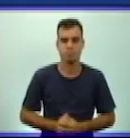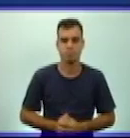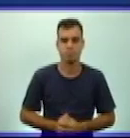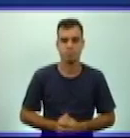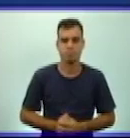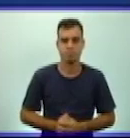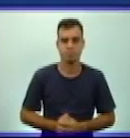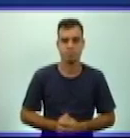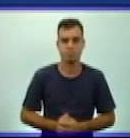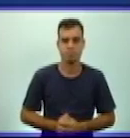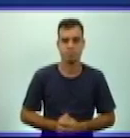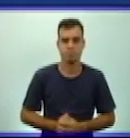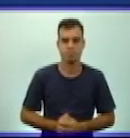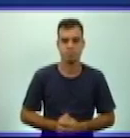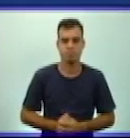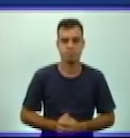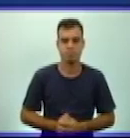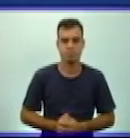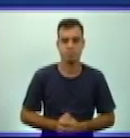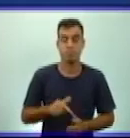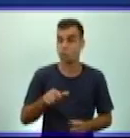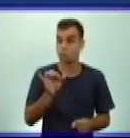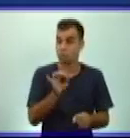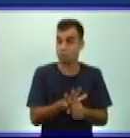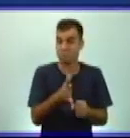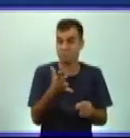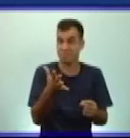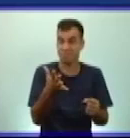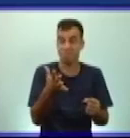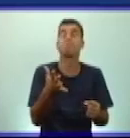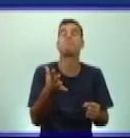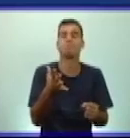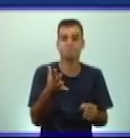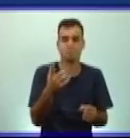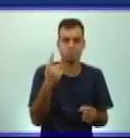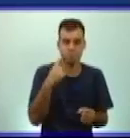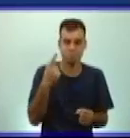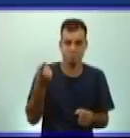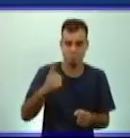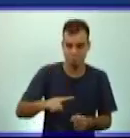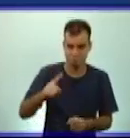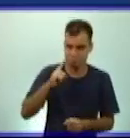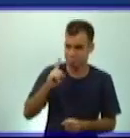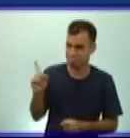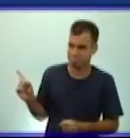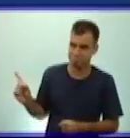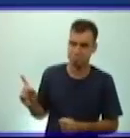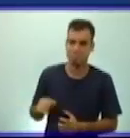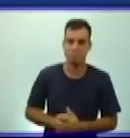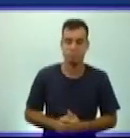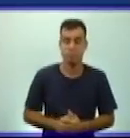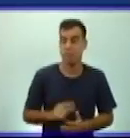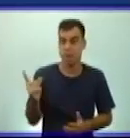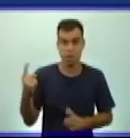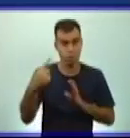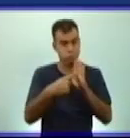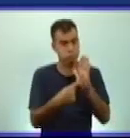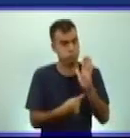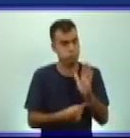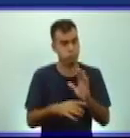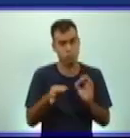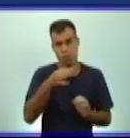así como el tema de nuestro encuentro, que es el de cinemática de la rotación. O sea, estaremos abordando todo lo referido